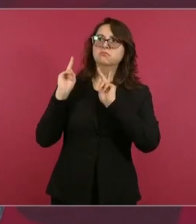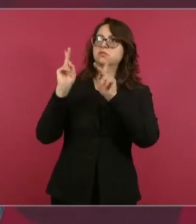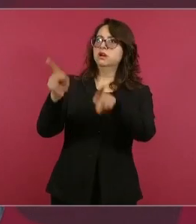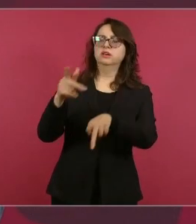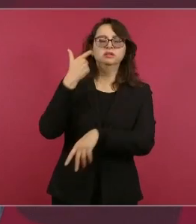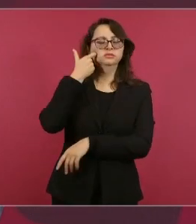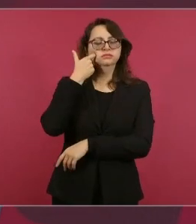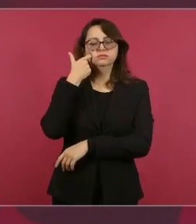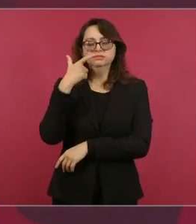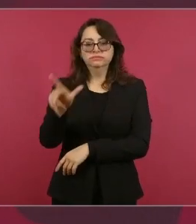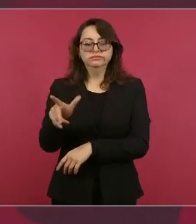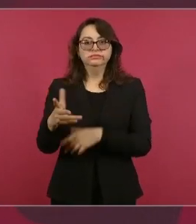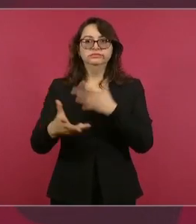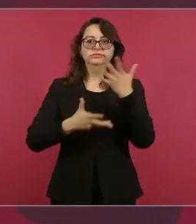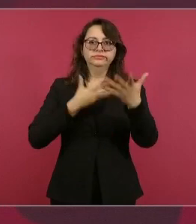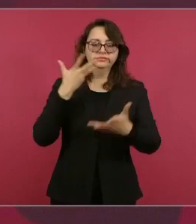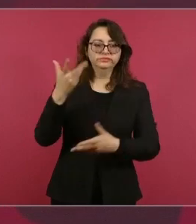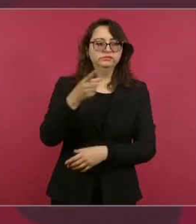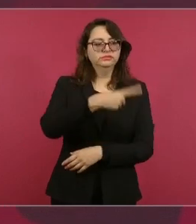ya